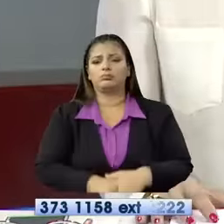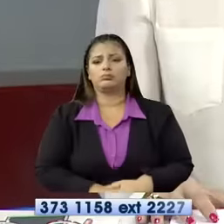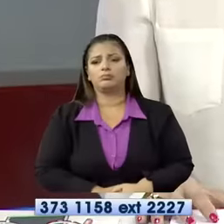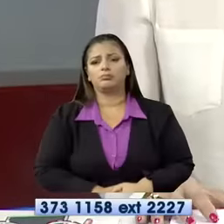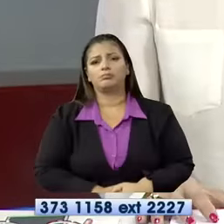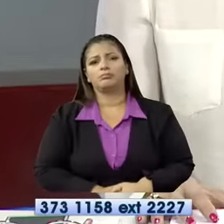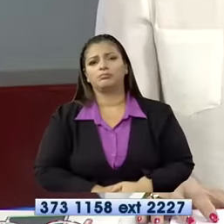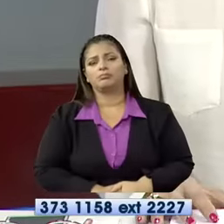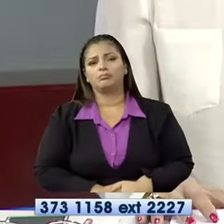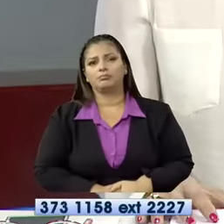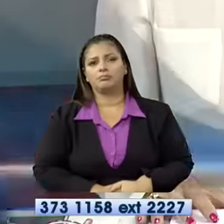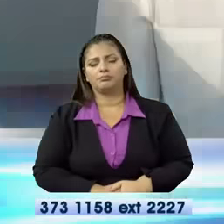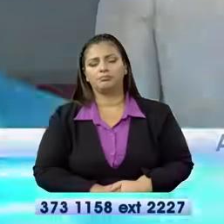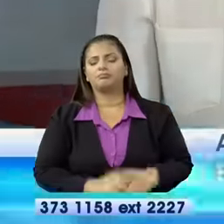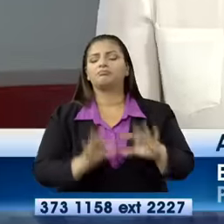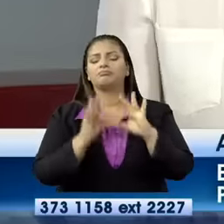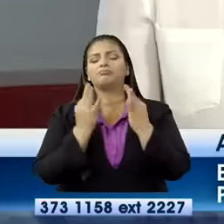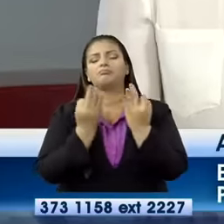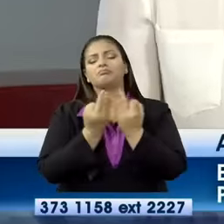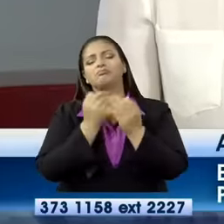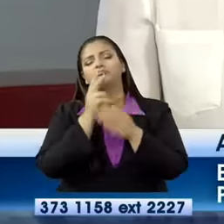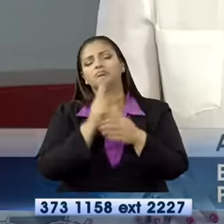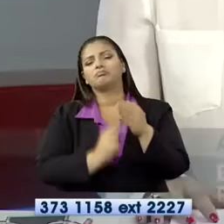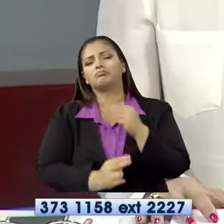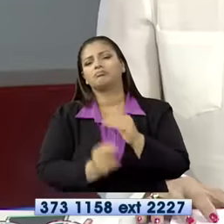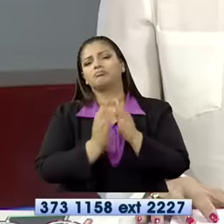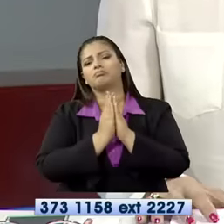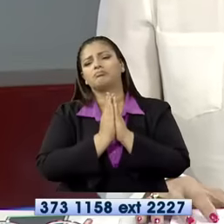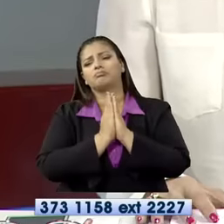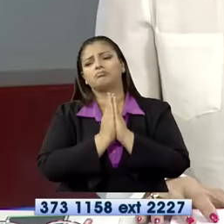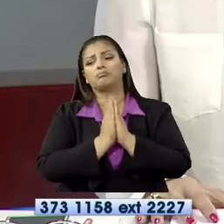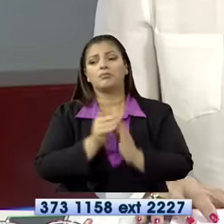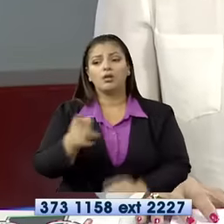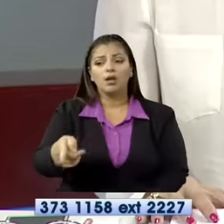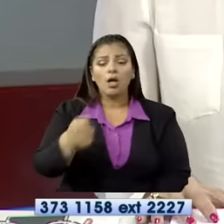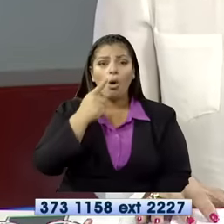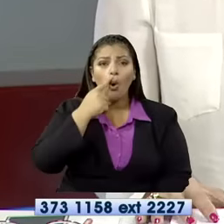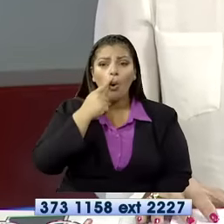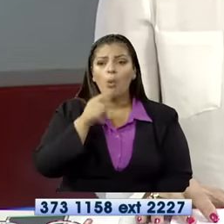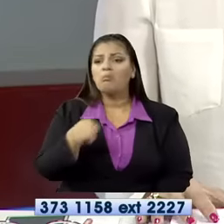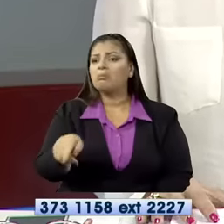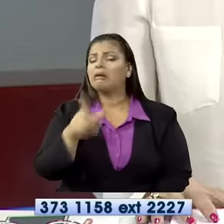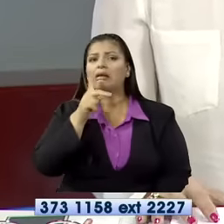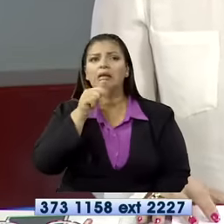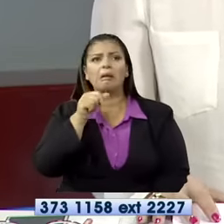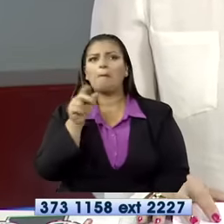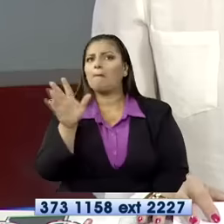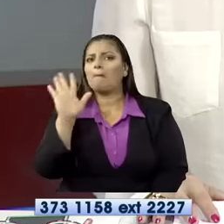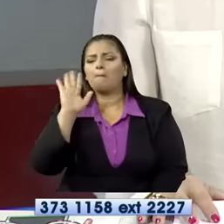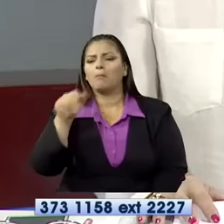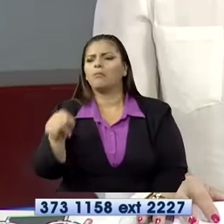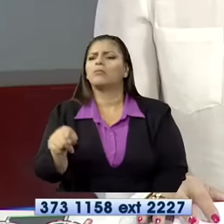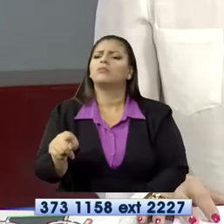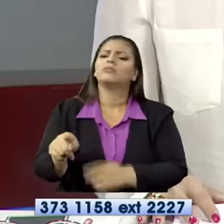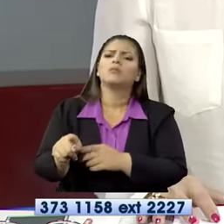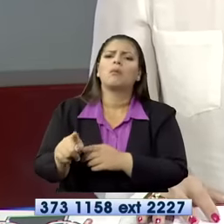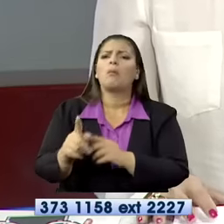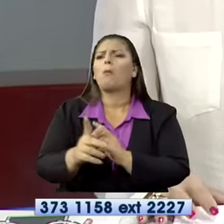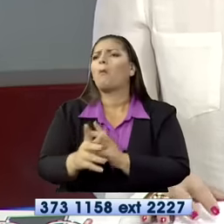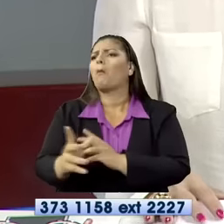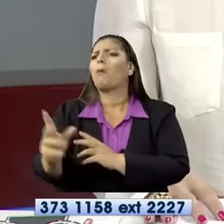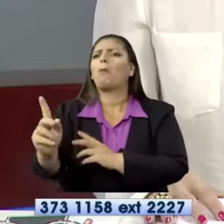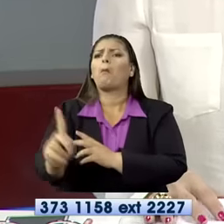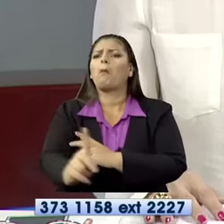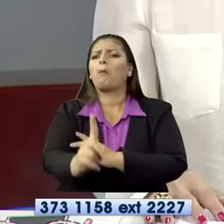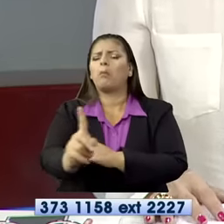hombre de la tercera edad que Aparentemente se encuentra extraviado y no recuerda el camino a casa el adulto mayor actualmente se